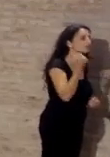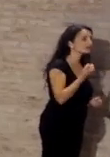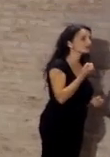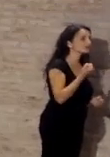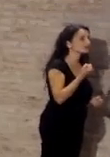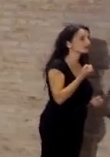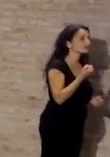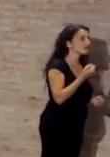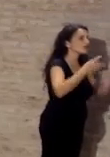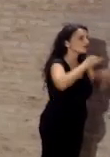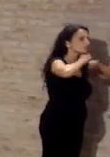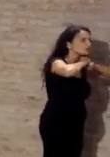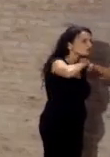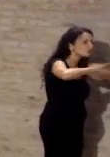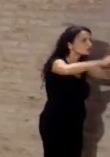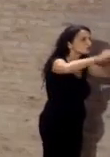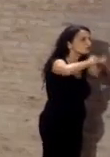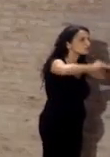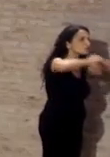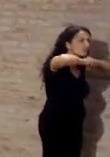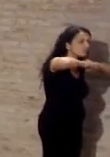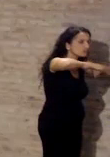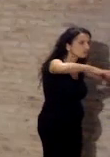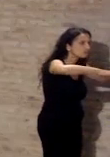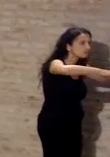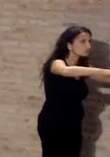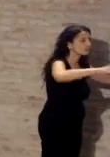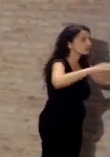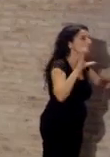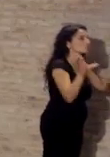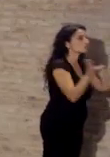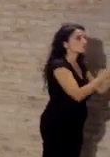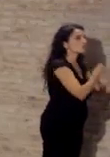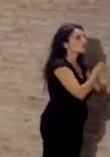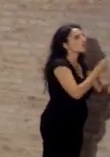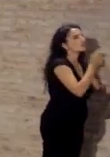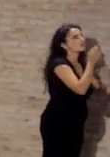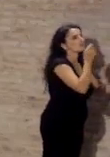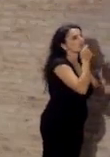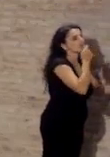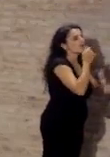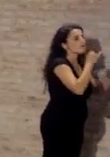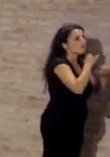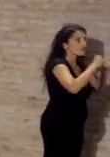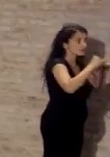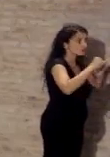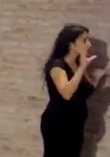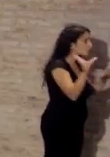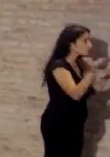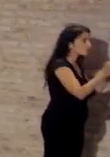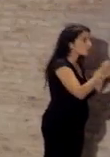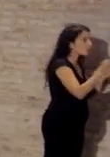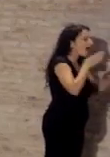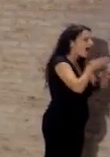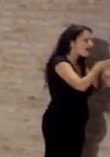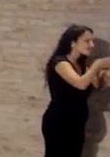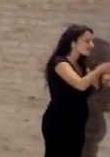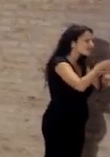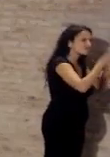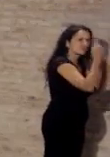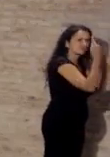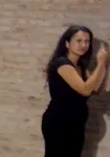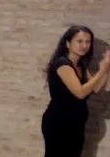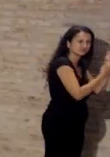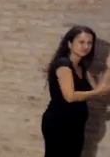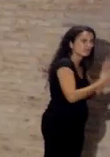apostar mucho a la difusión a los que que todos los materiales salgan en todos los formatos accesibles